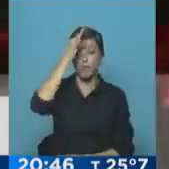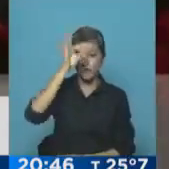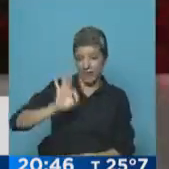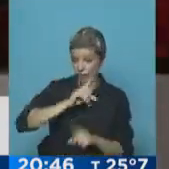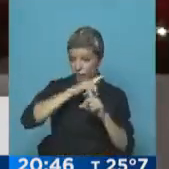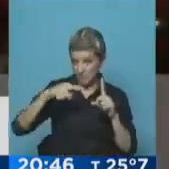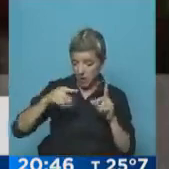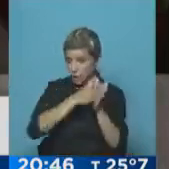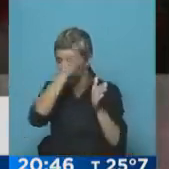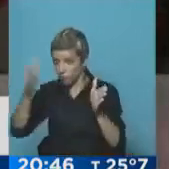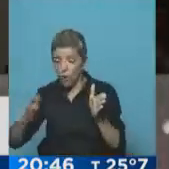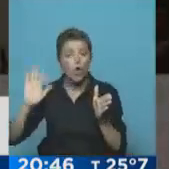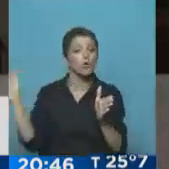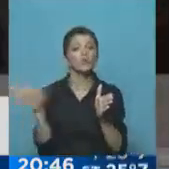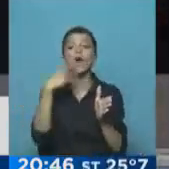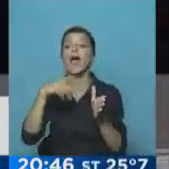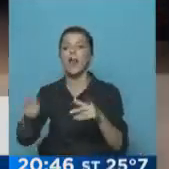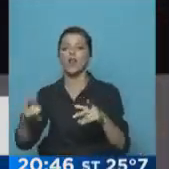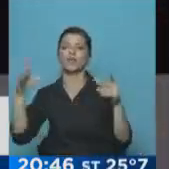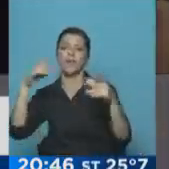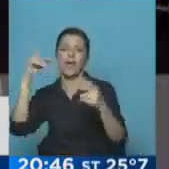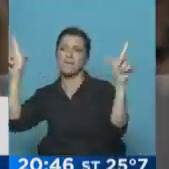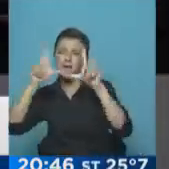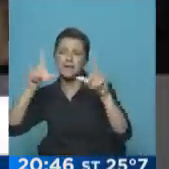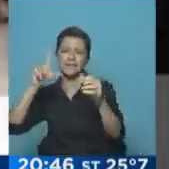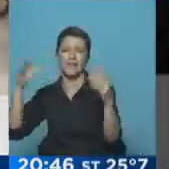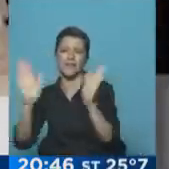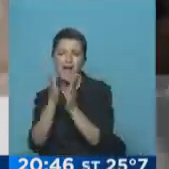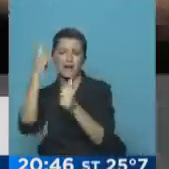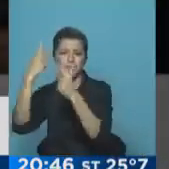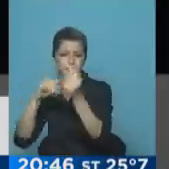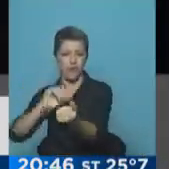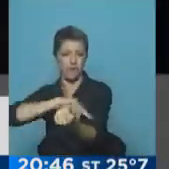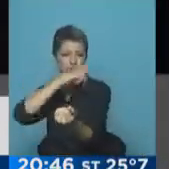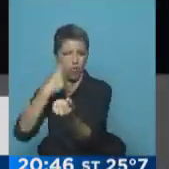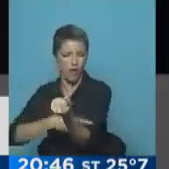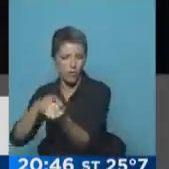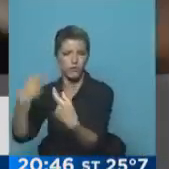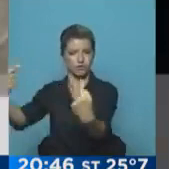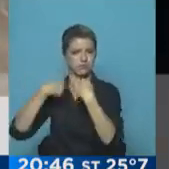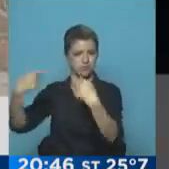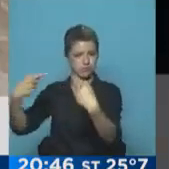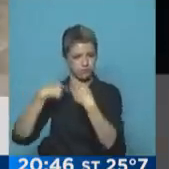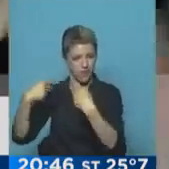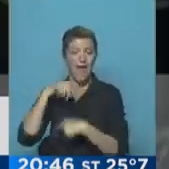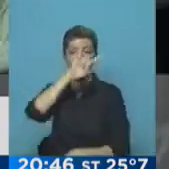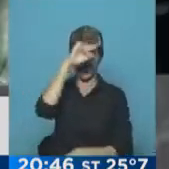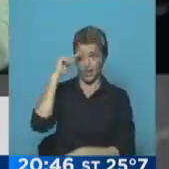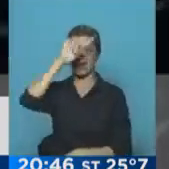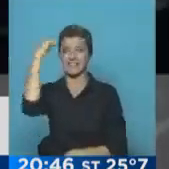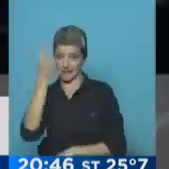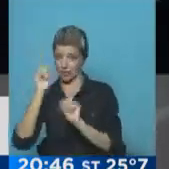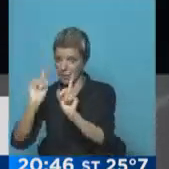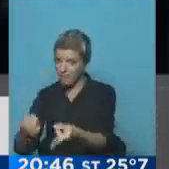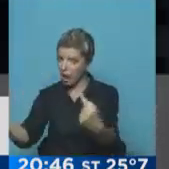medio, con todos los medios de comunicación hegemónica en contra, con las principales corporaciones económicas y financieras nacionales e internacionales en contra,